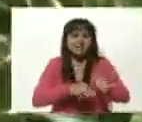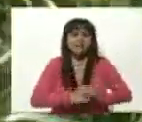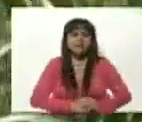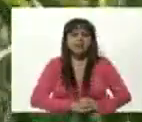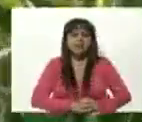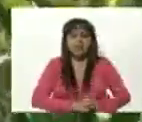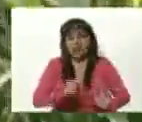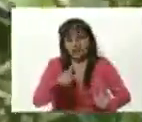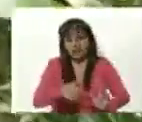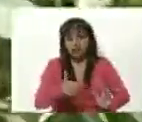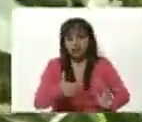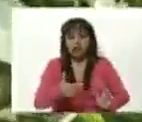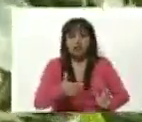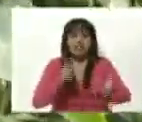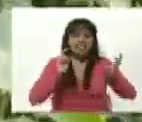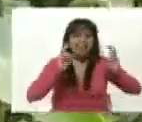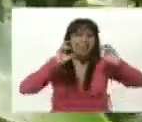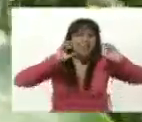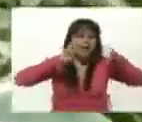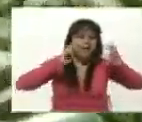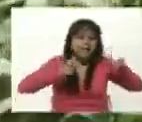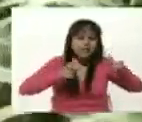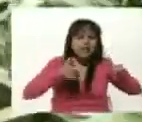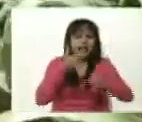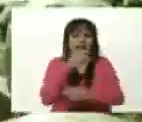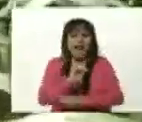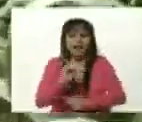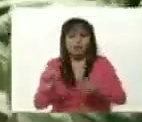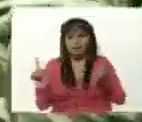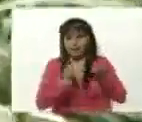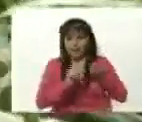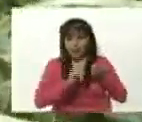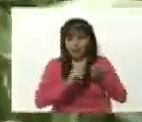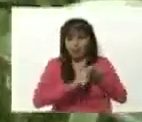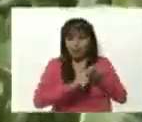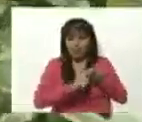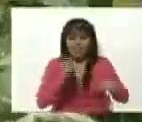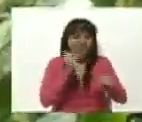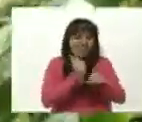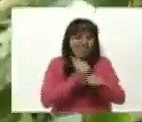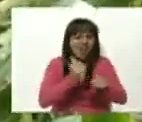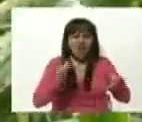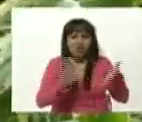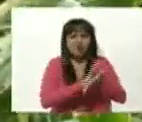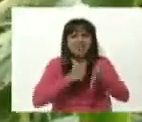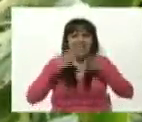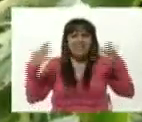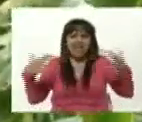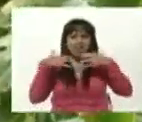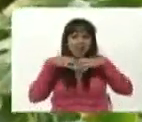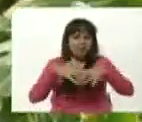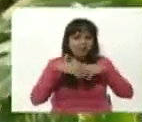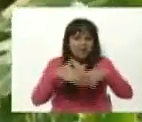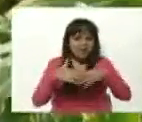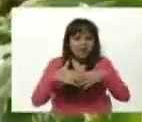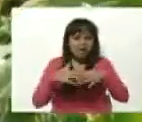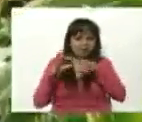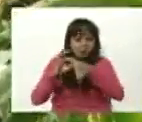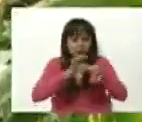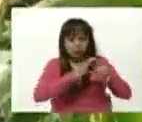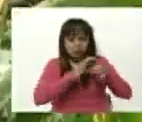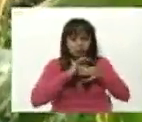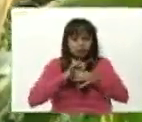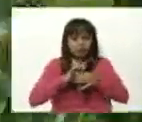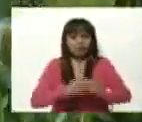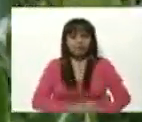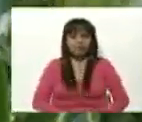específicamente lo que es el tema de maíz. Hemos, en primera instancia, apalancado con lo que son los grandes productores y asociaciones, con lo que